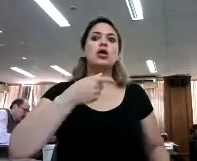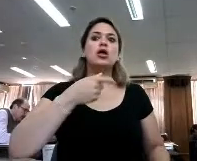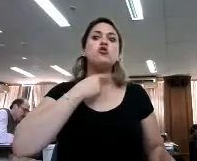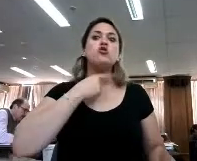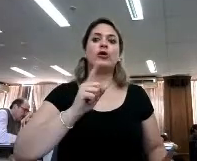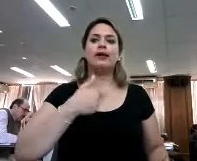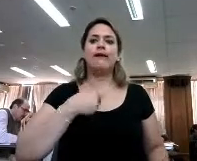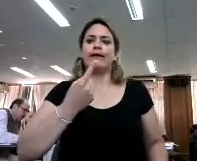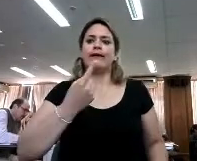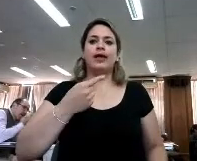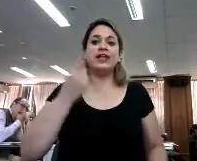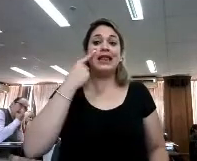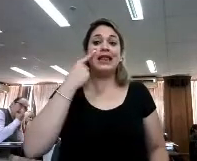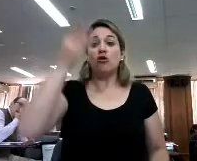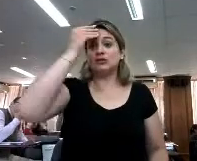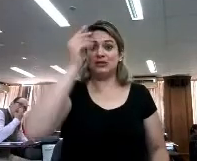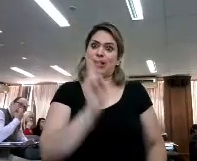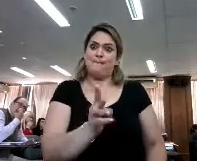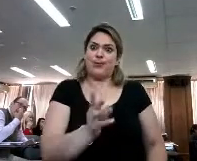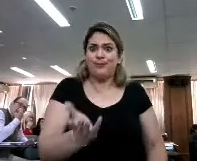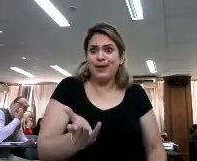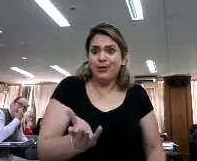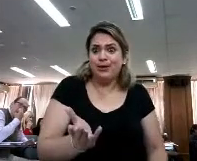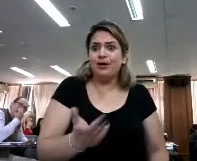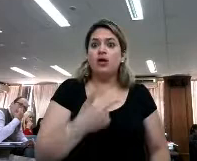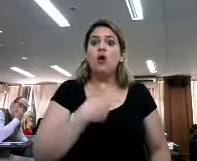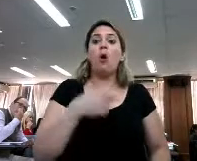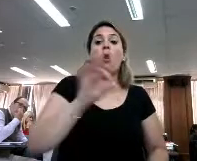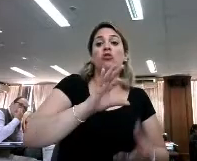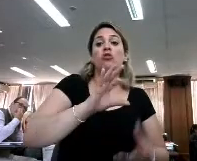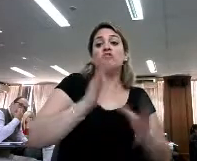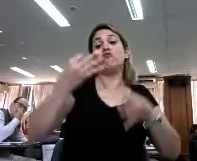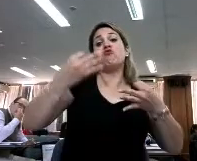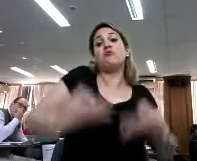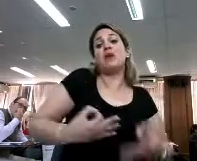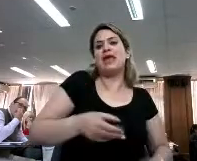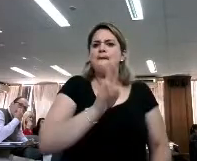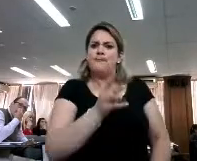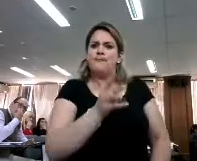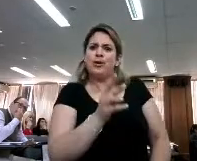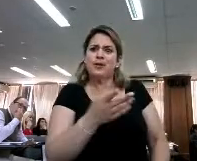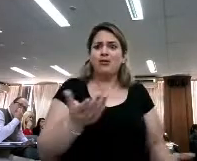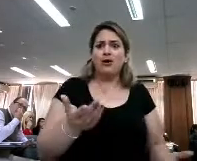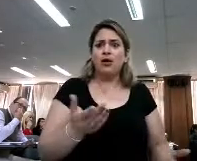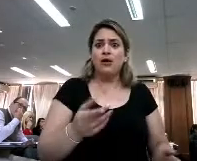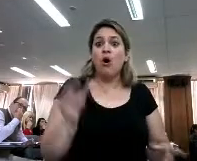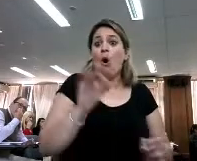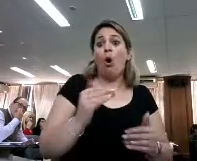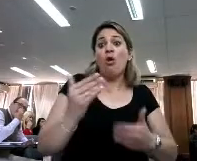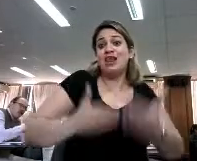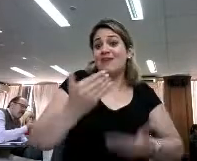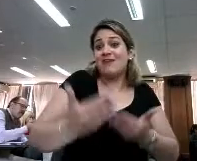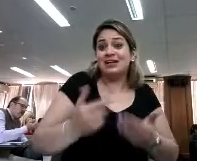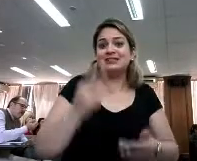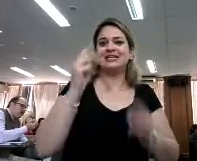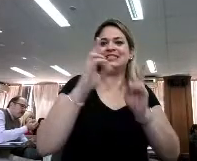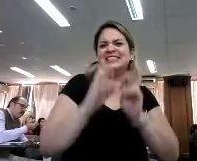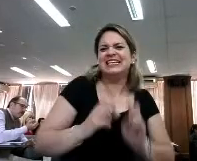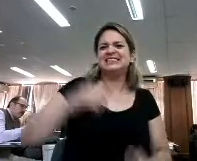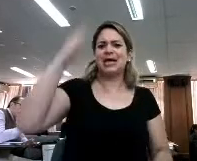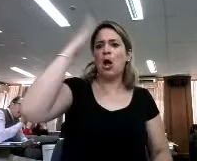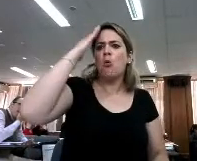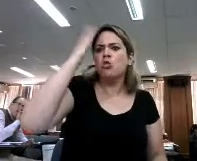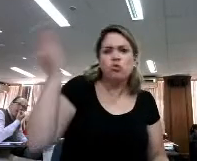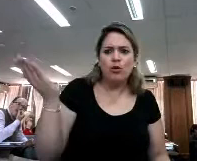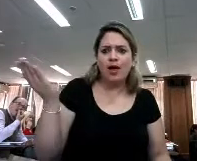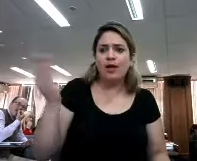a privar del conocimiento. Nos tenemos que privar de las formalidades, nos tenemos que privar del avance a la ciencia, a la cultura